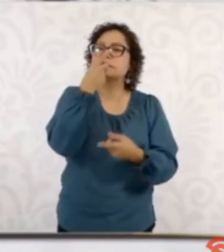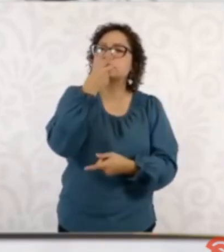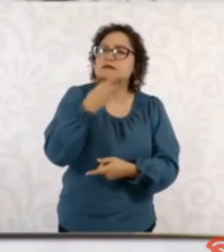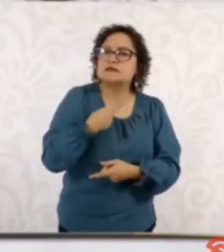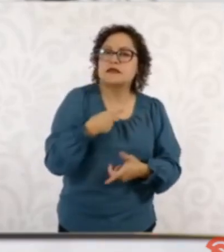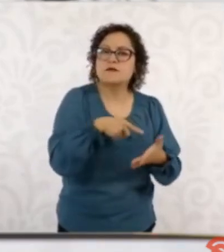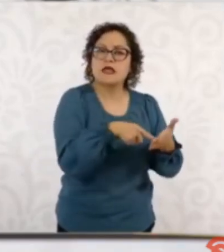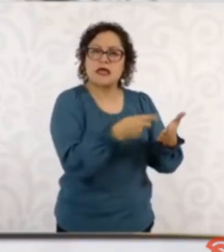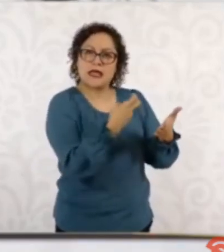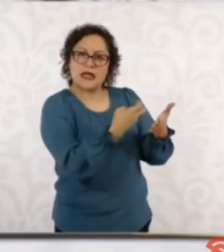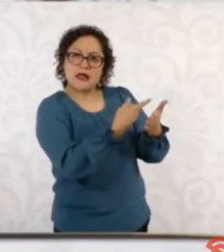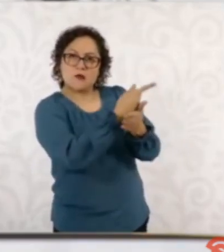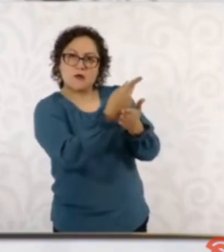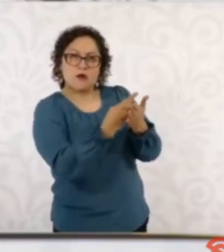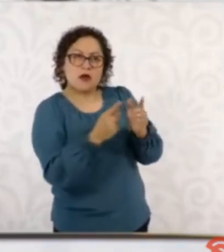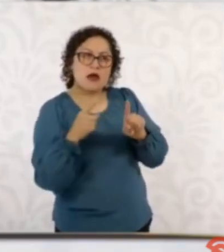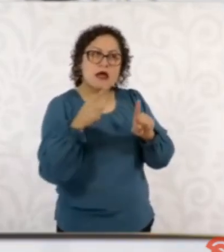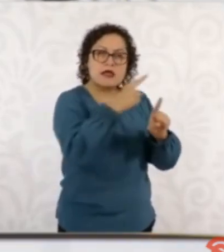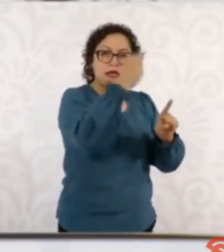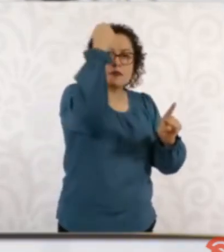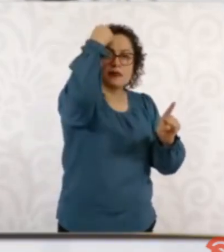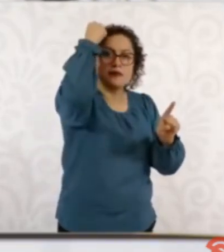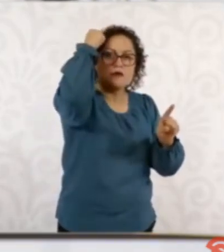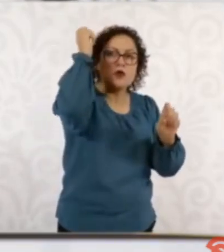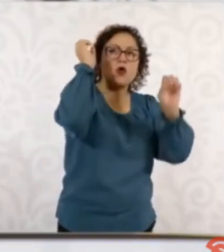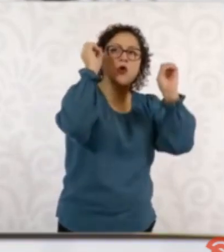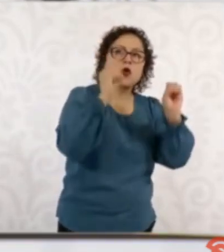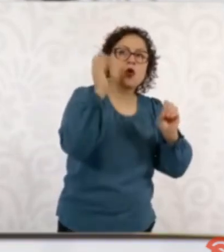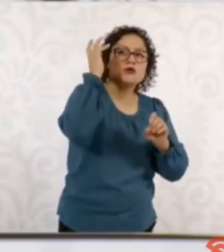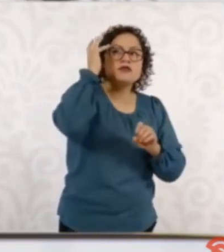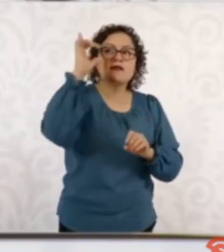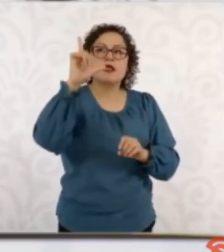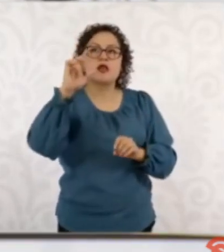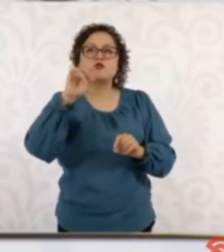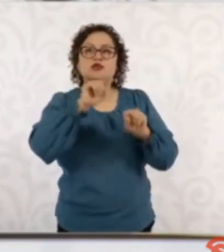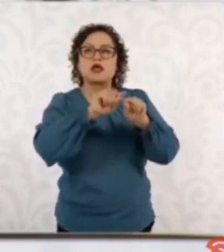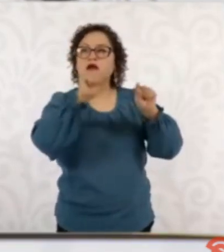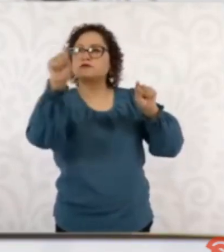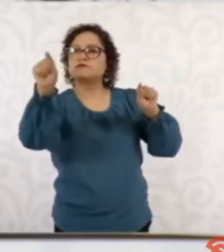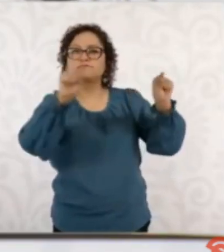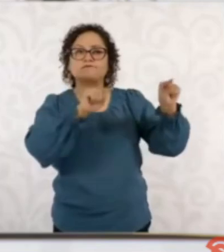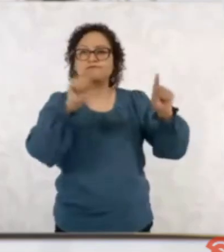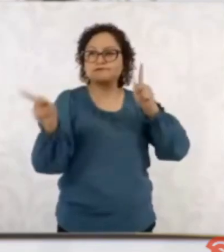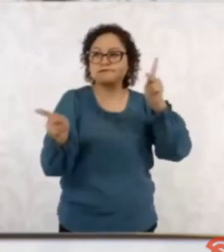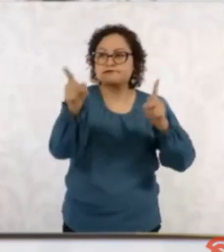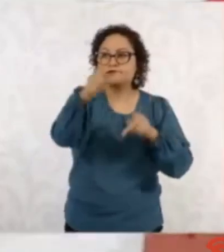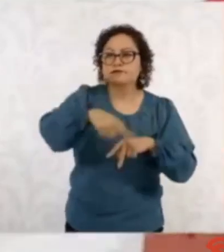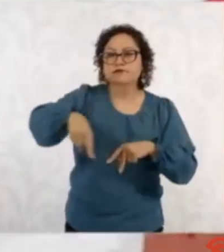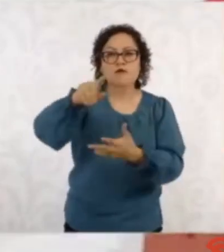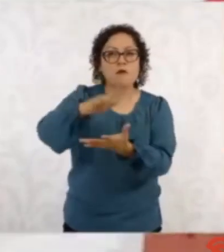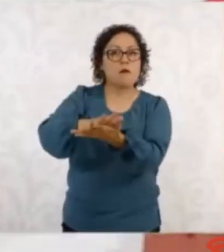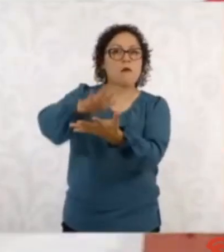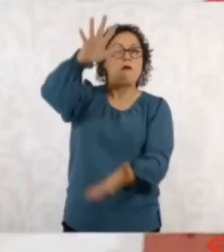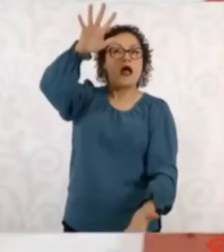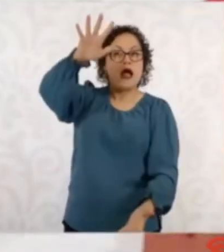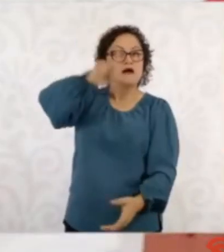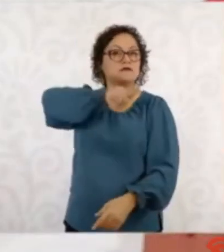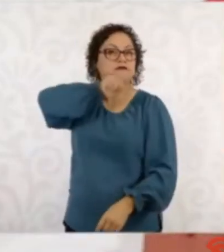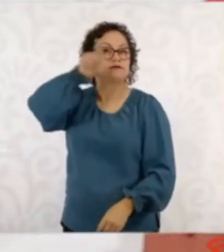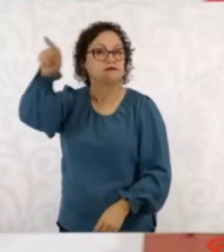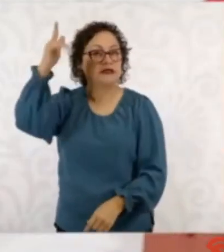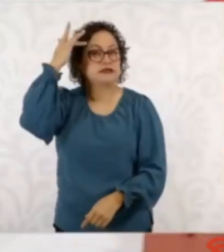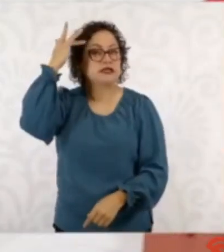el aeropuerto en Texcoco o en Santa Lucía. La mayoría dice que en Santa Lucía. Pero no solo se sustentó Santa